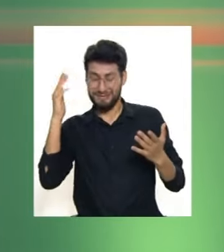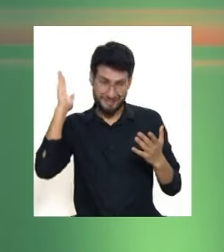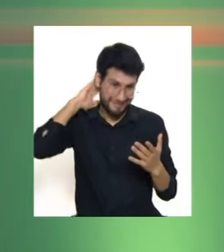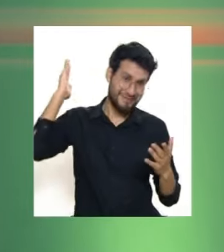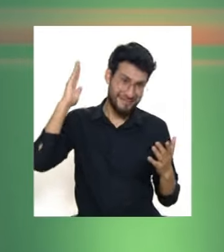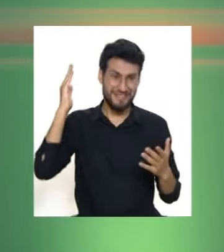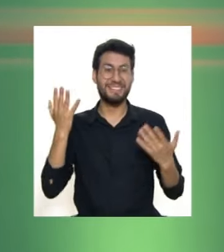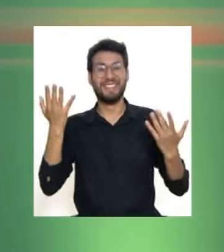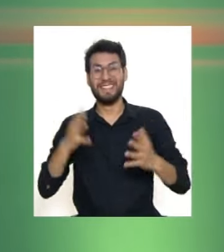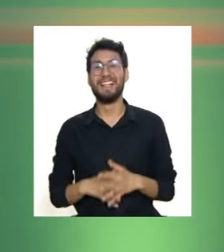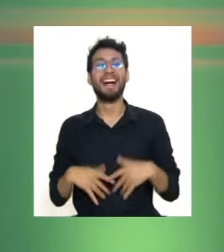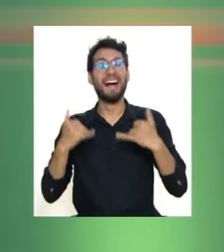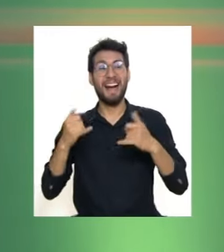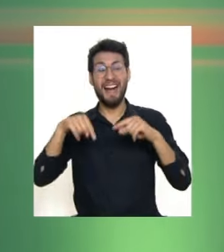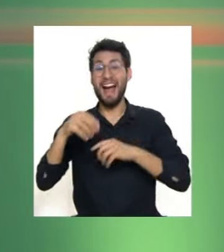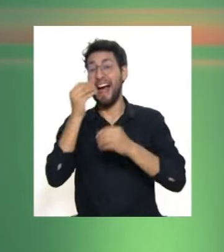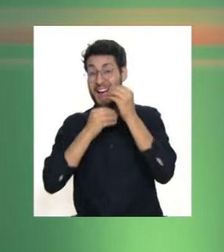jueves?